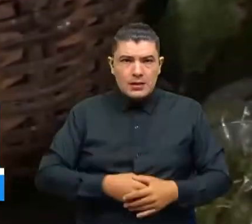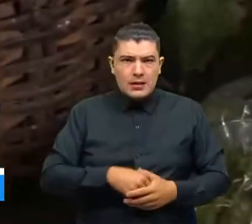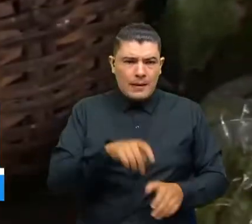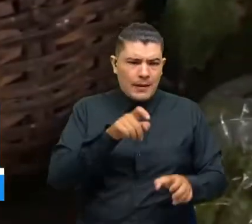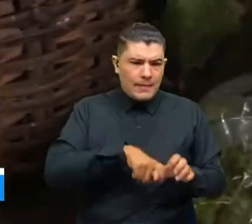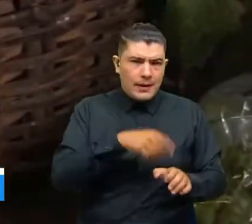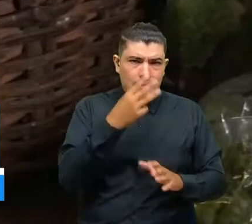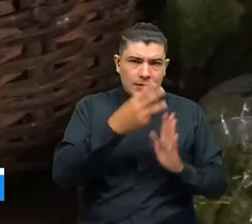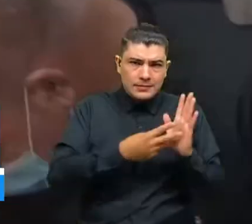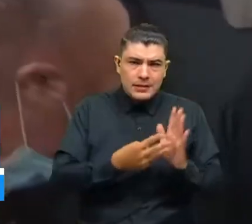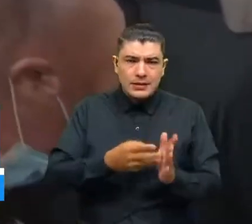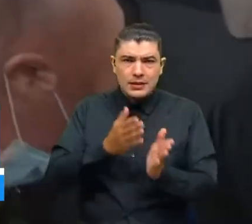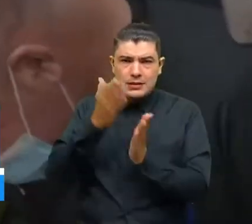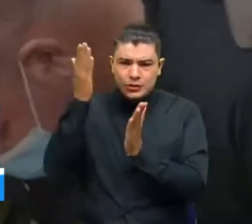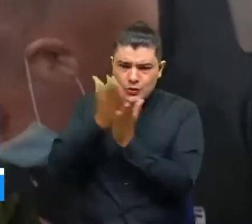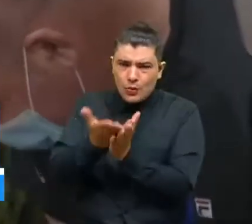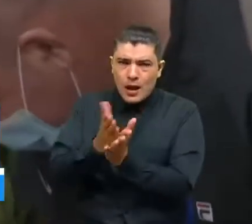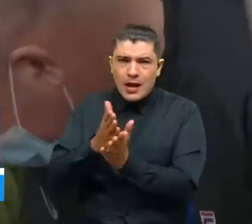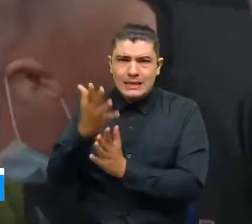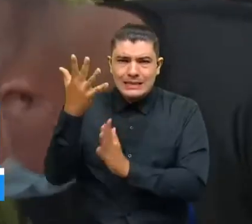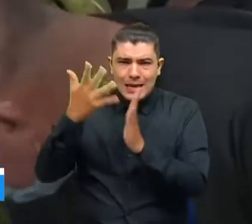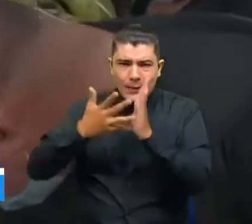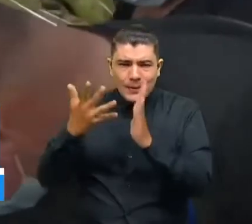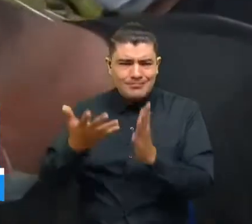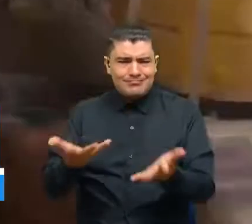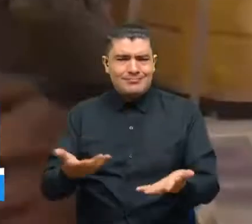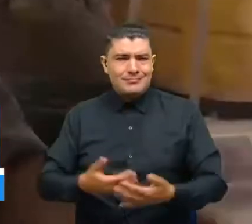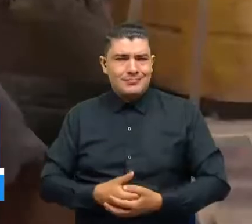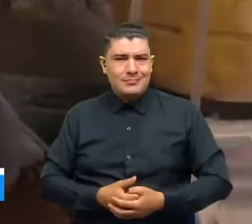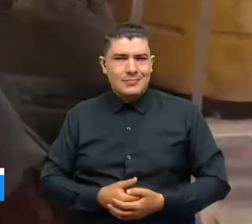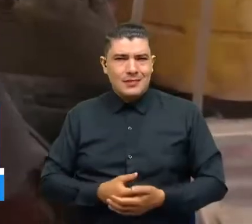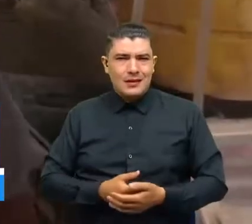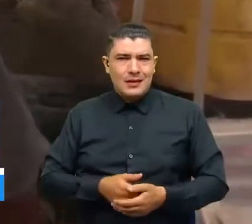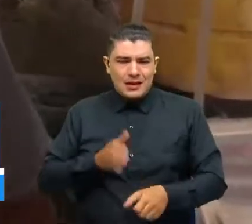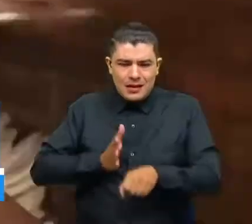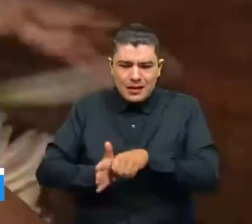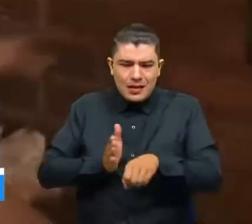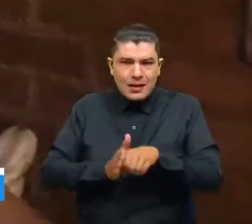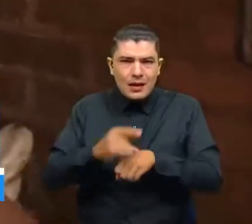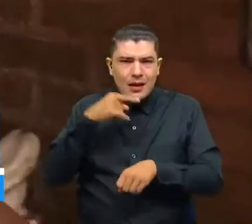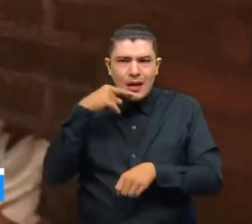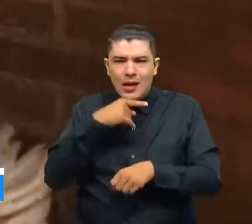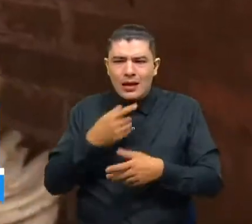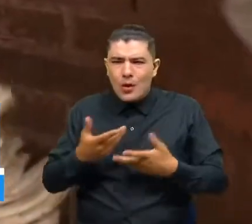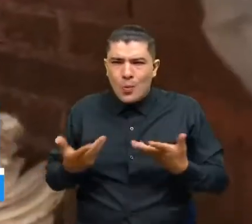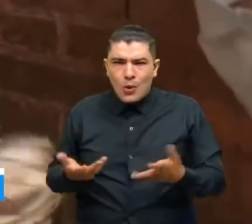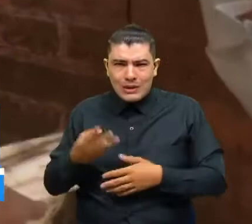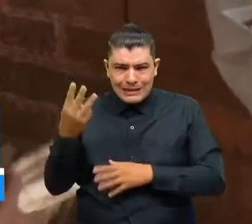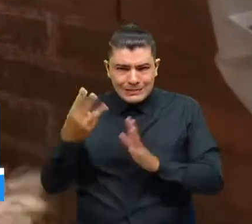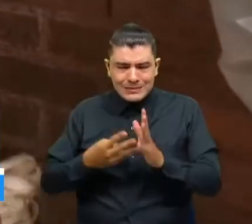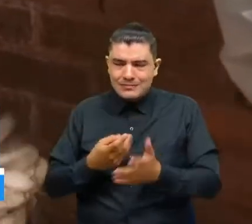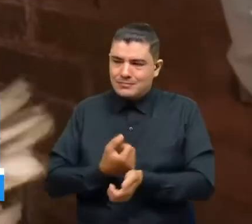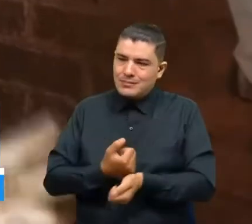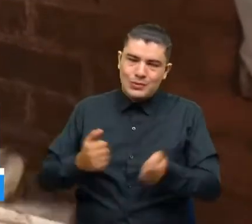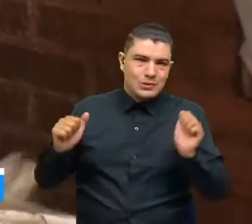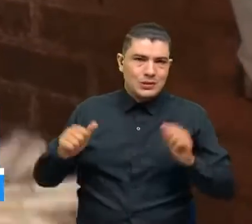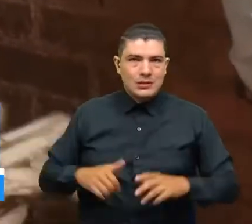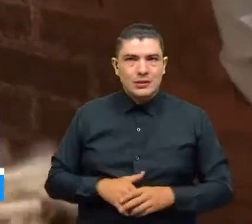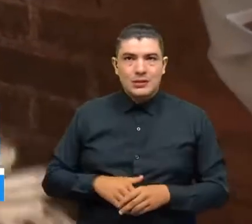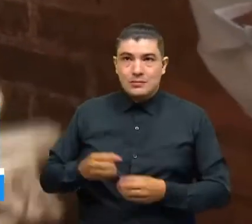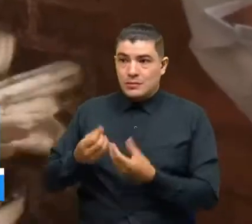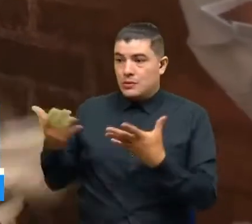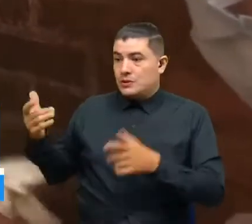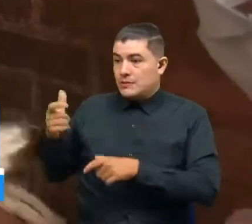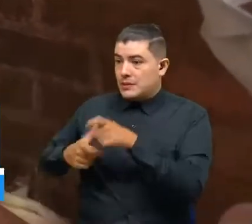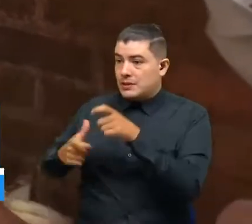mil en tomate a seis mil kilos dónde va la casa familiar claro se ve mucho afectado porque en realidad